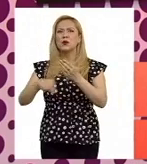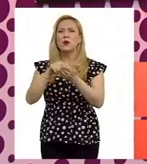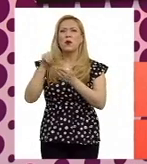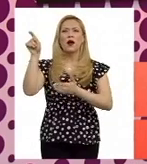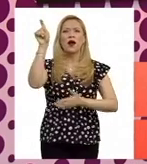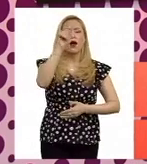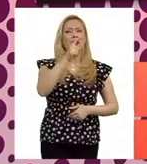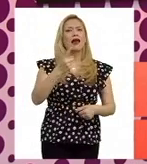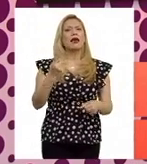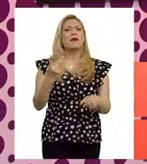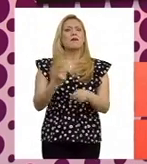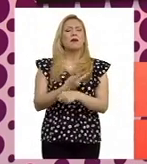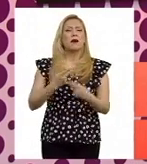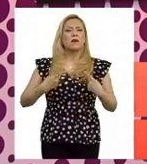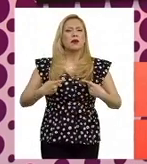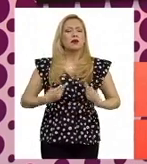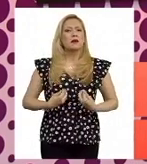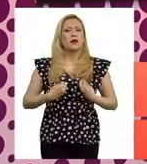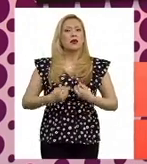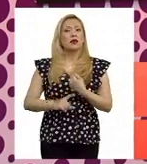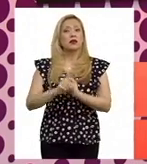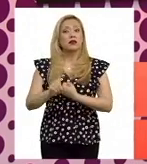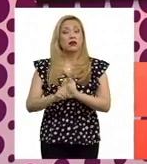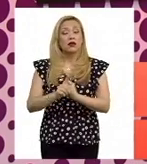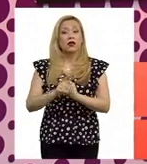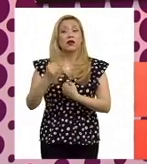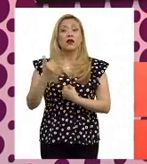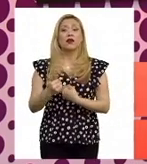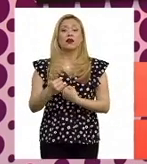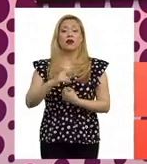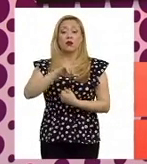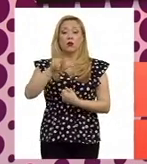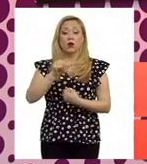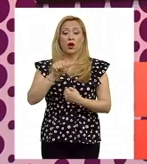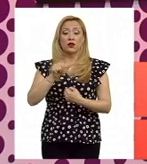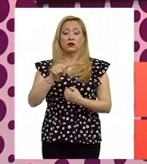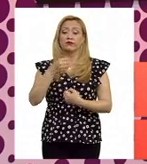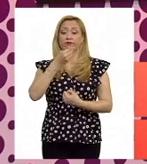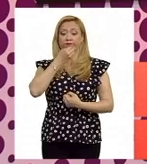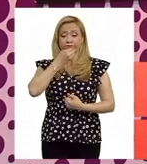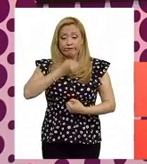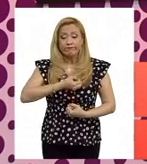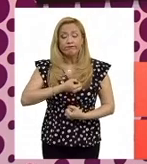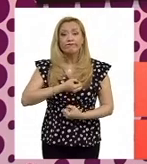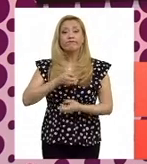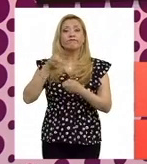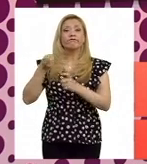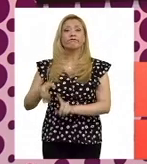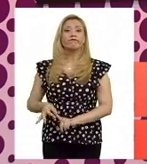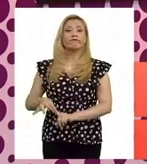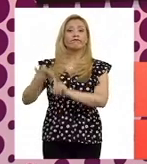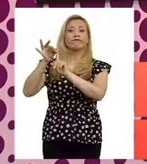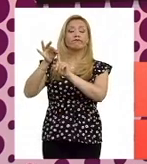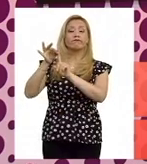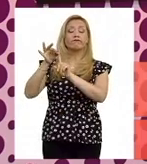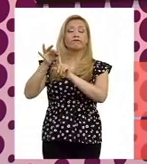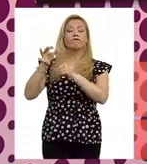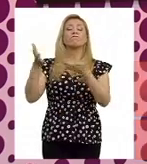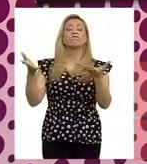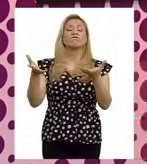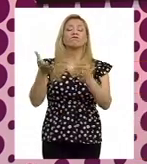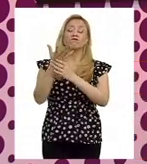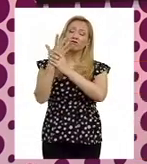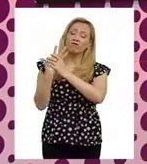personas que viven esta afectación y cómo se convierten estos elementos en un detonante muy importante para